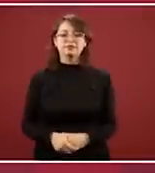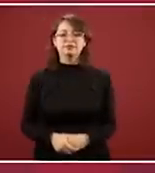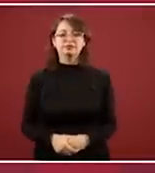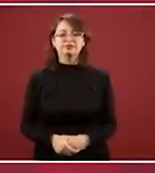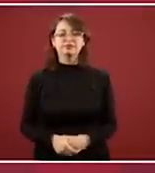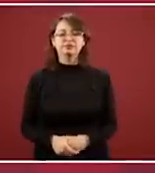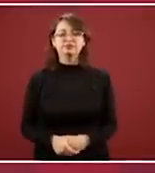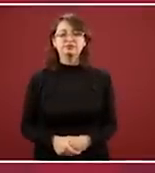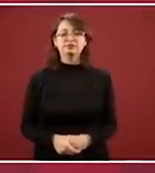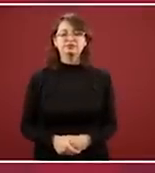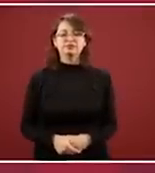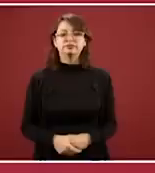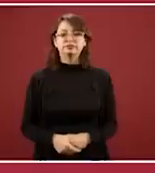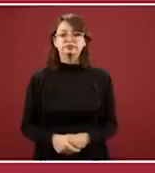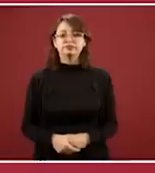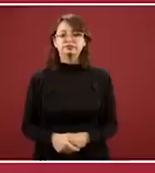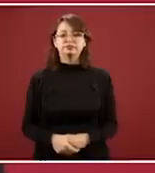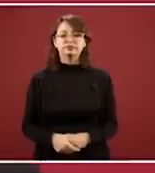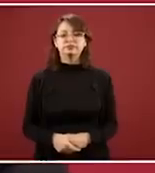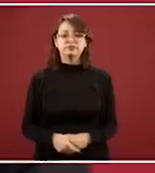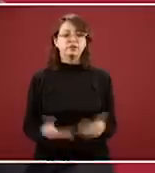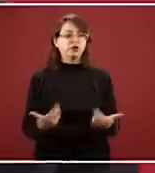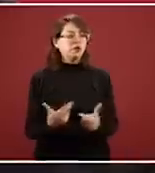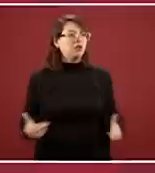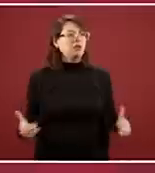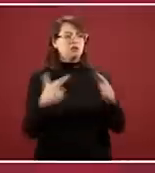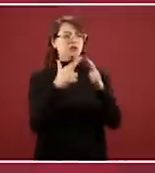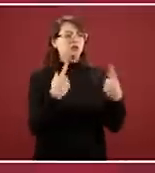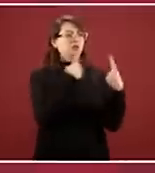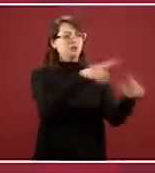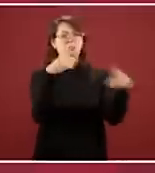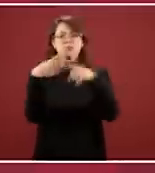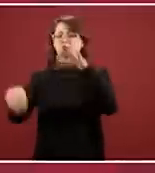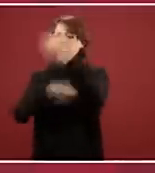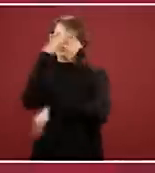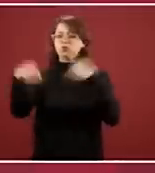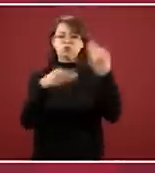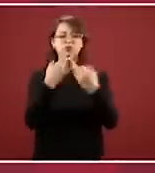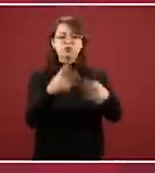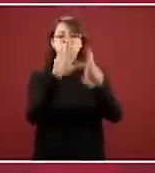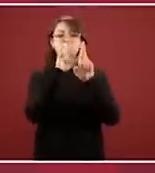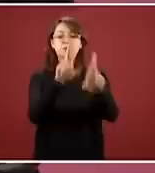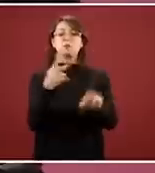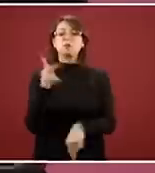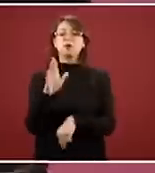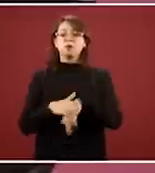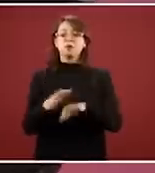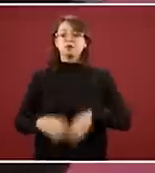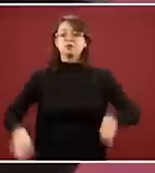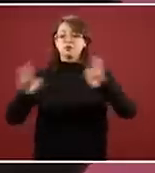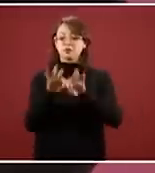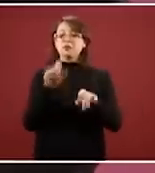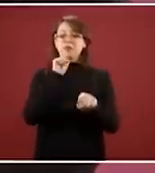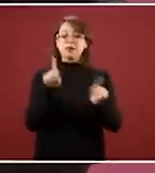y ser respetuoso de todas las religiones y, desde luego, respetuoso también de los no